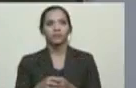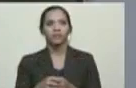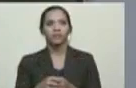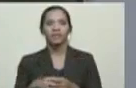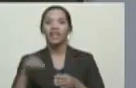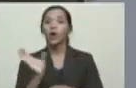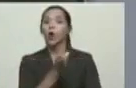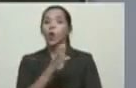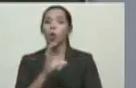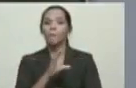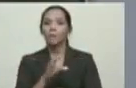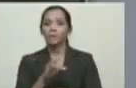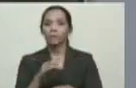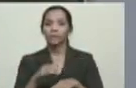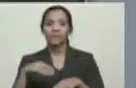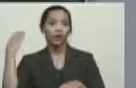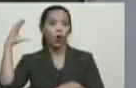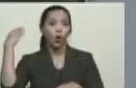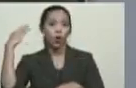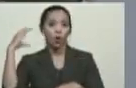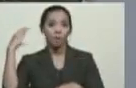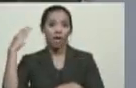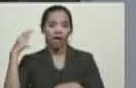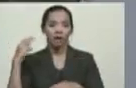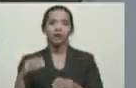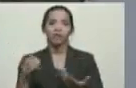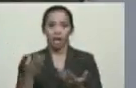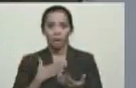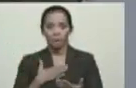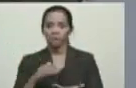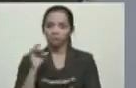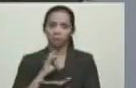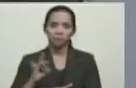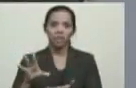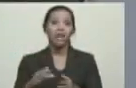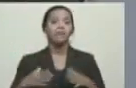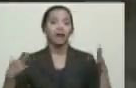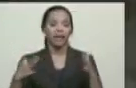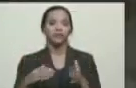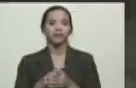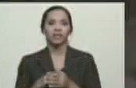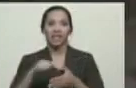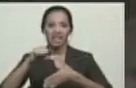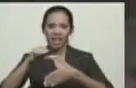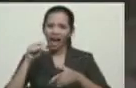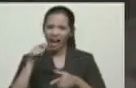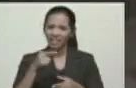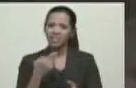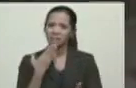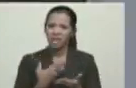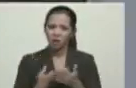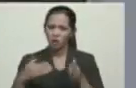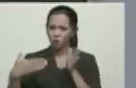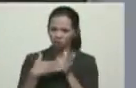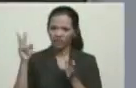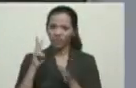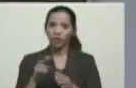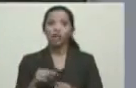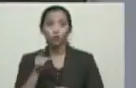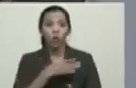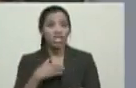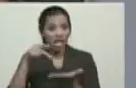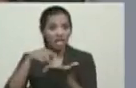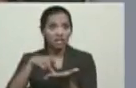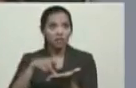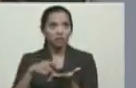de Colombia, de Bogotá, el Rock al Parque, que es el más grande de Latinoamérica. Ahí fue donde te exigieron que te pronunciaras, sí, contra Venezuela, si, ¿no? Tú quieres montarte en la